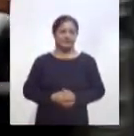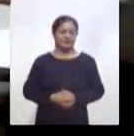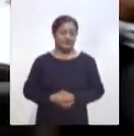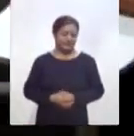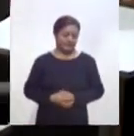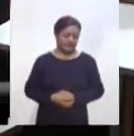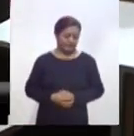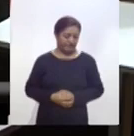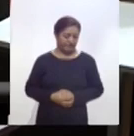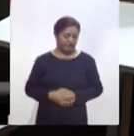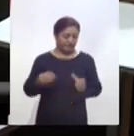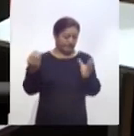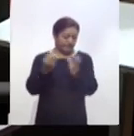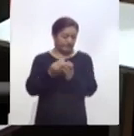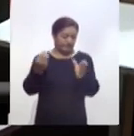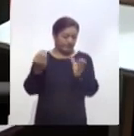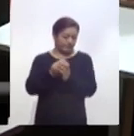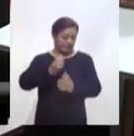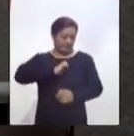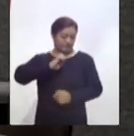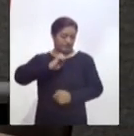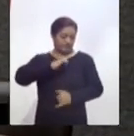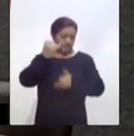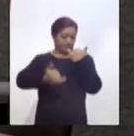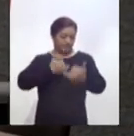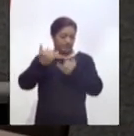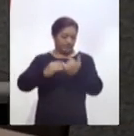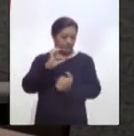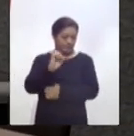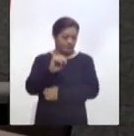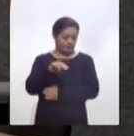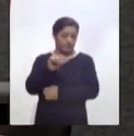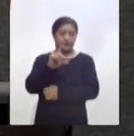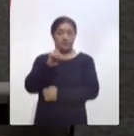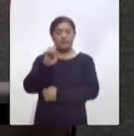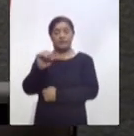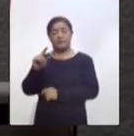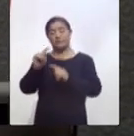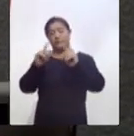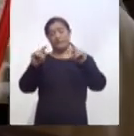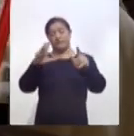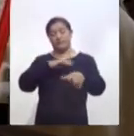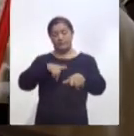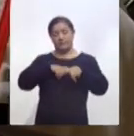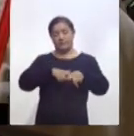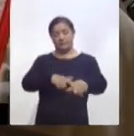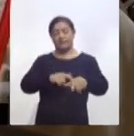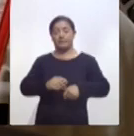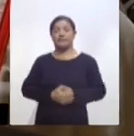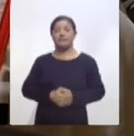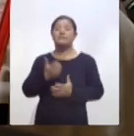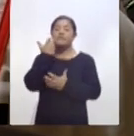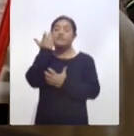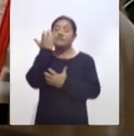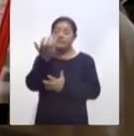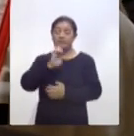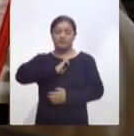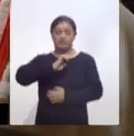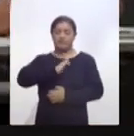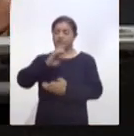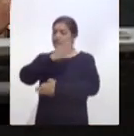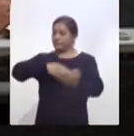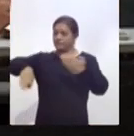El curso propedéutico de entrenadores rumbo a Juegos Nacionales CONADE impartido en Tlaxcala será permanente, pues se busca formar entrenadores de